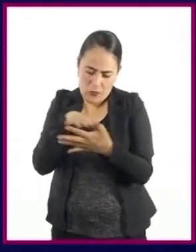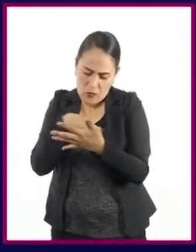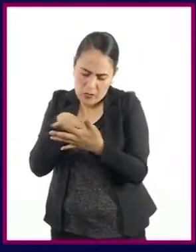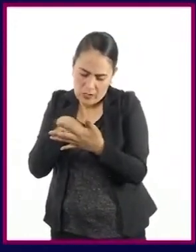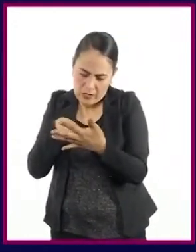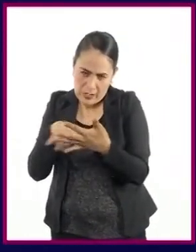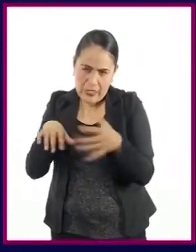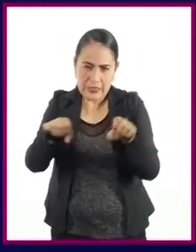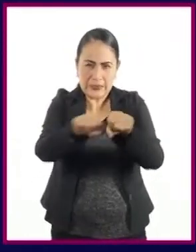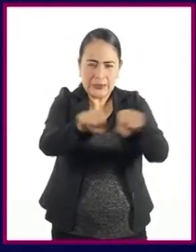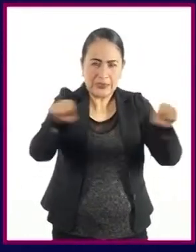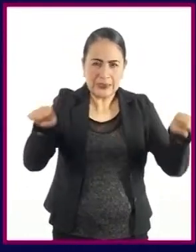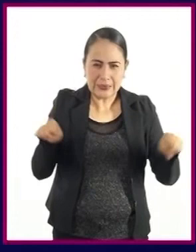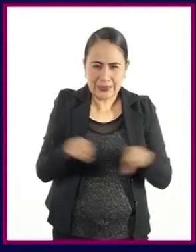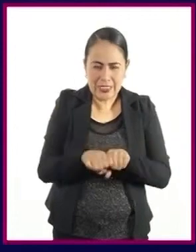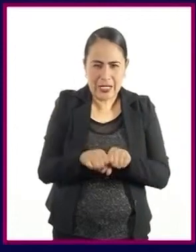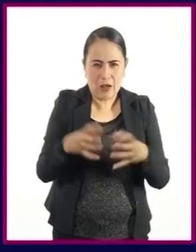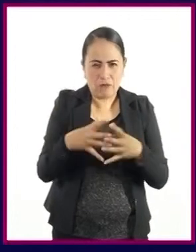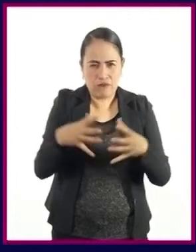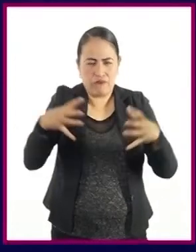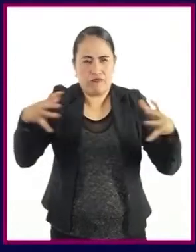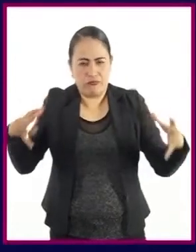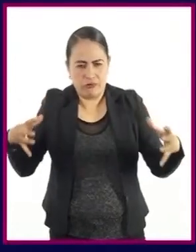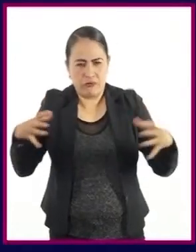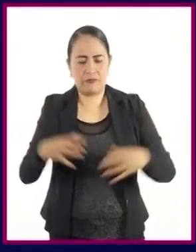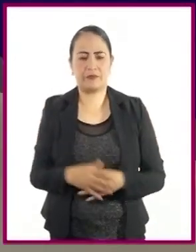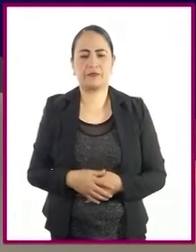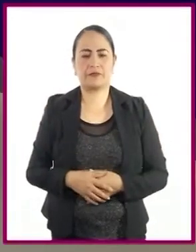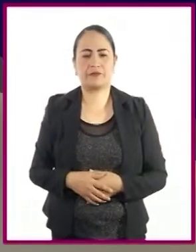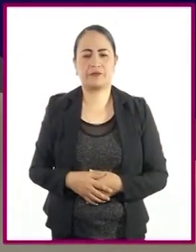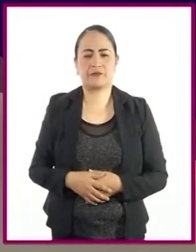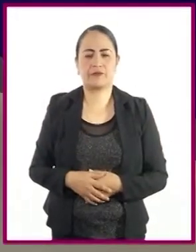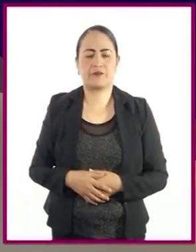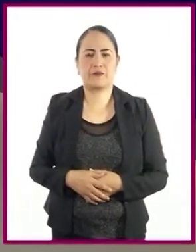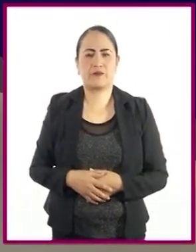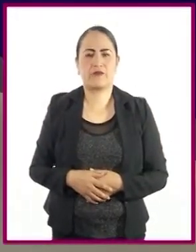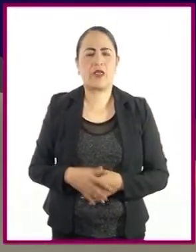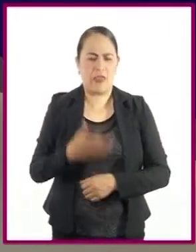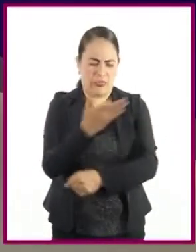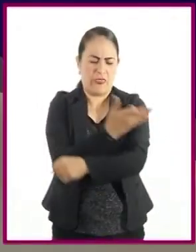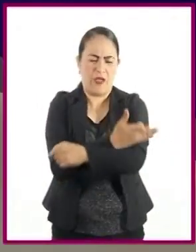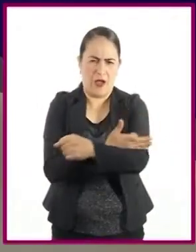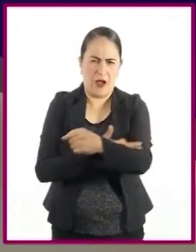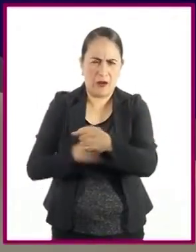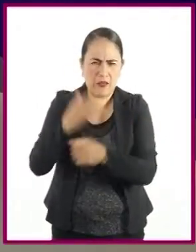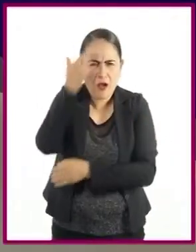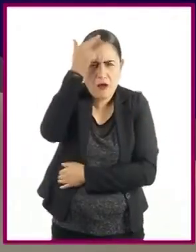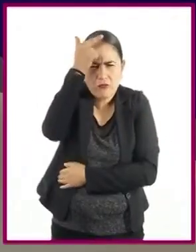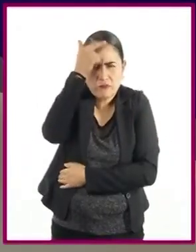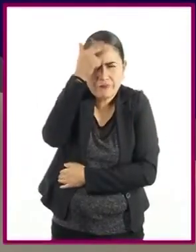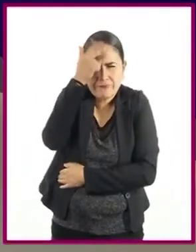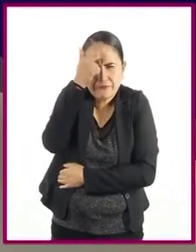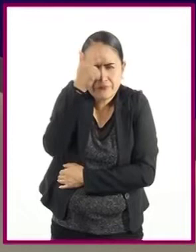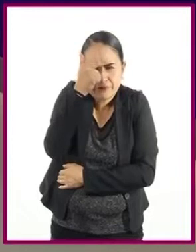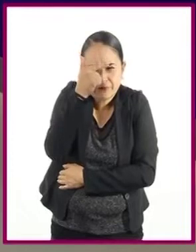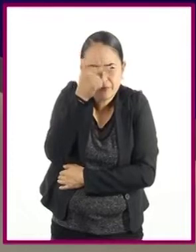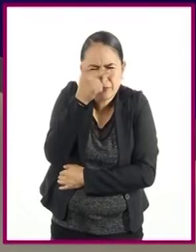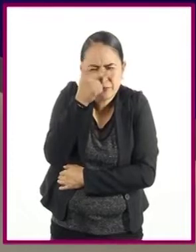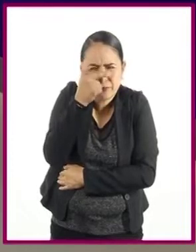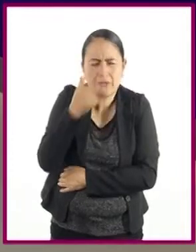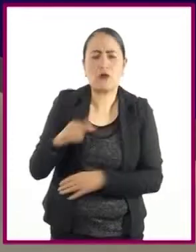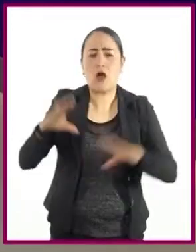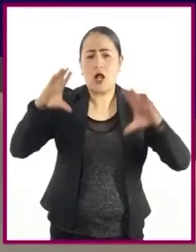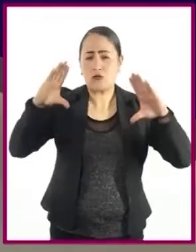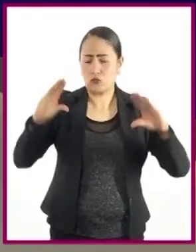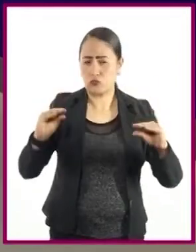principal de Monkswell Manor. La tarde ya está muy avanzada, o también un gran sillón de